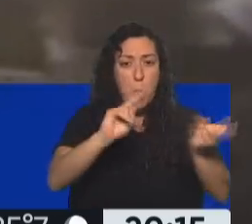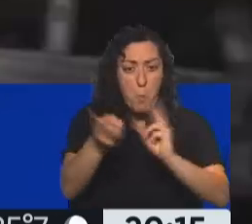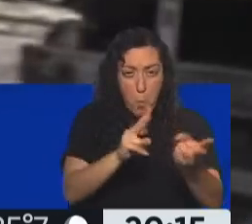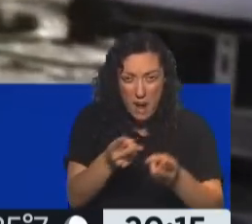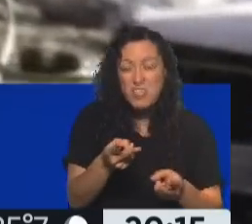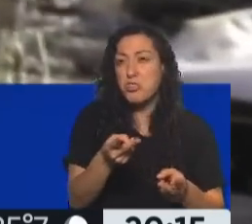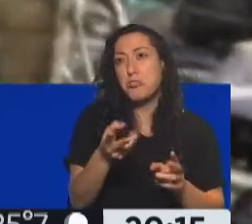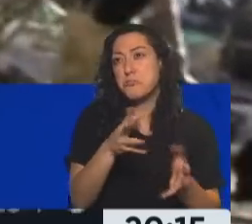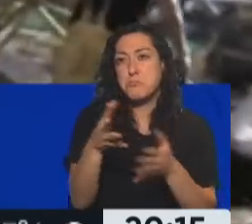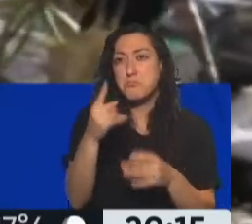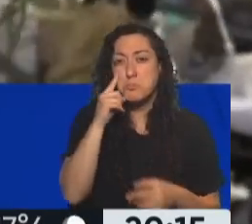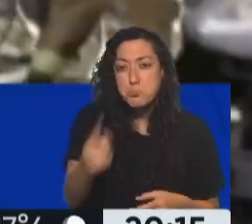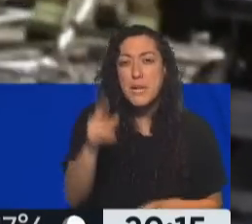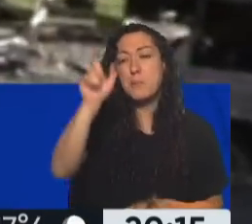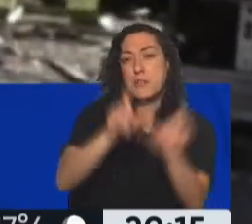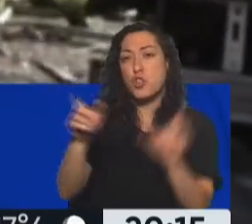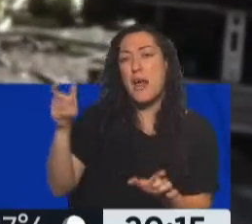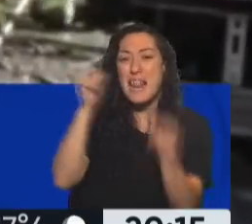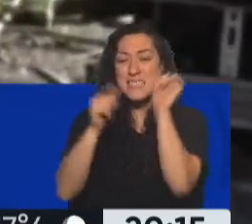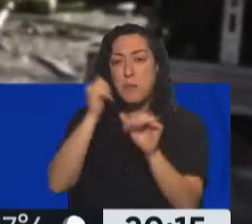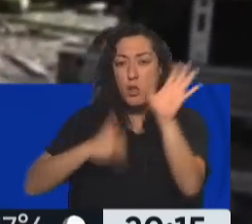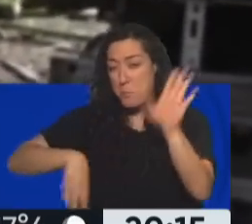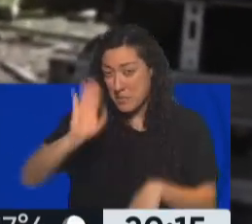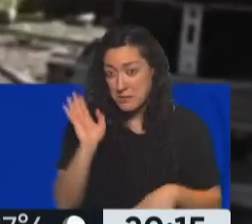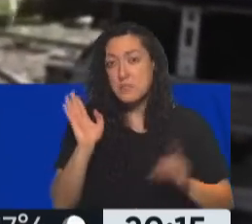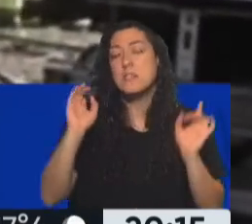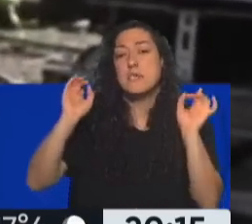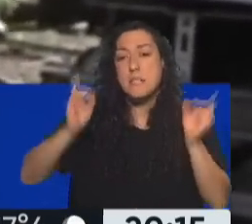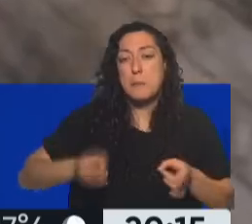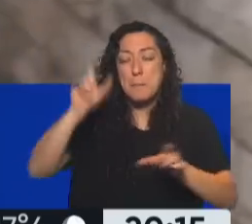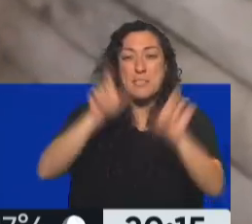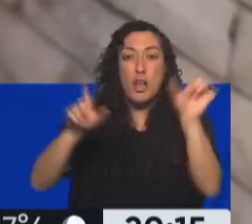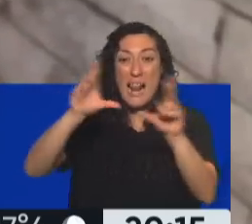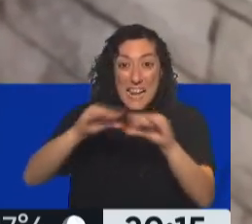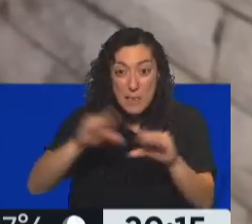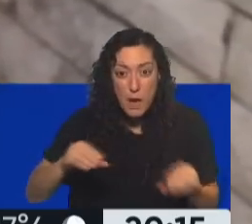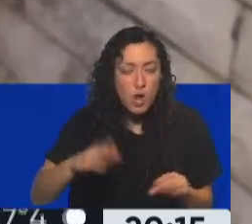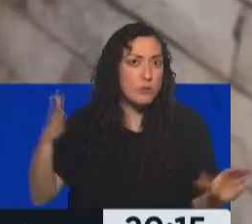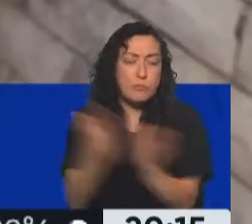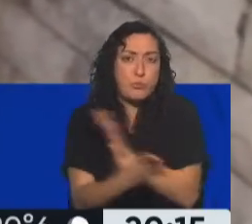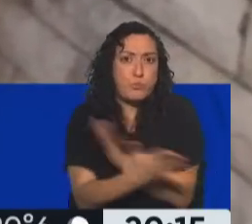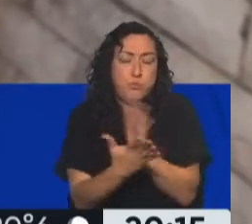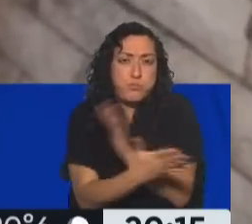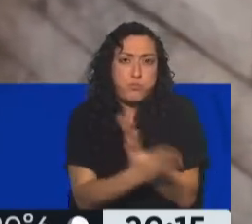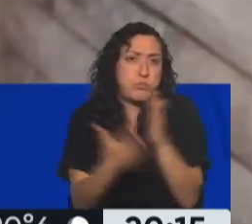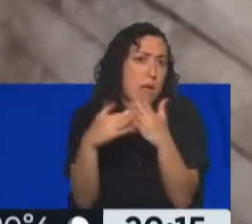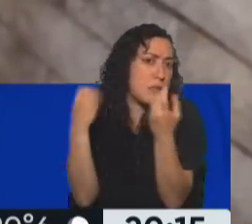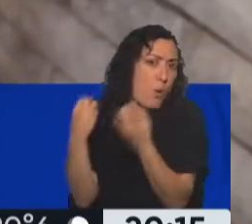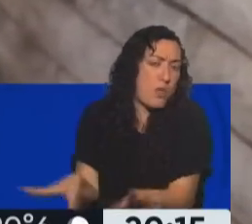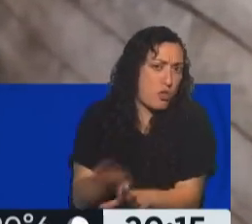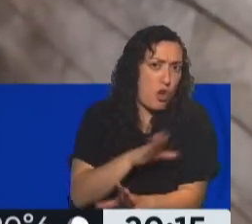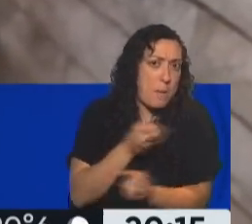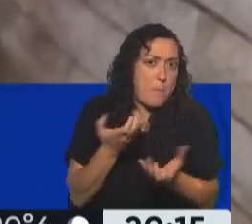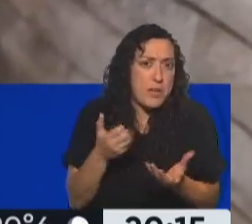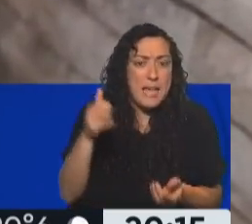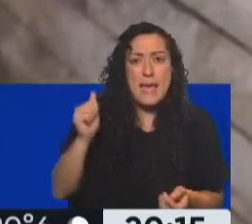más de 1000 heridos, sino también que los libaneses empezaron a huir de sus casas porque desde el